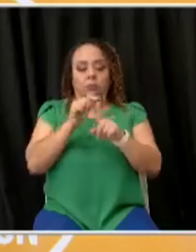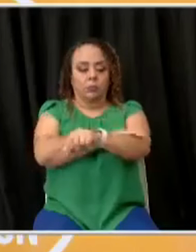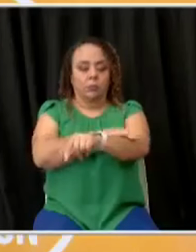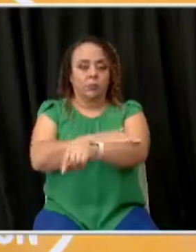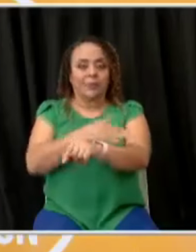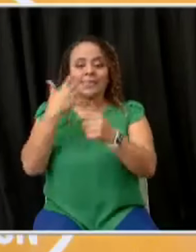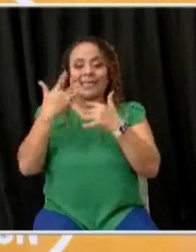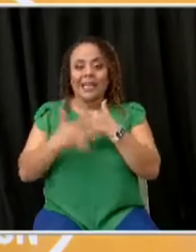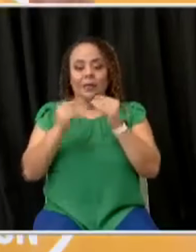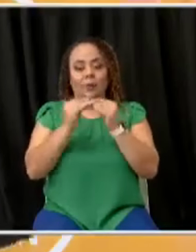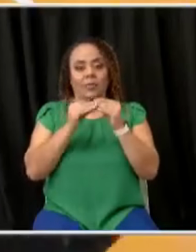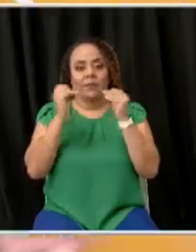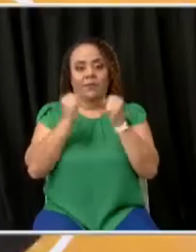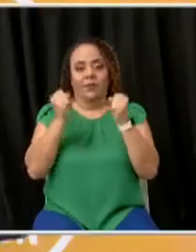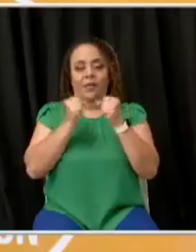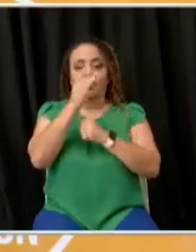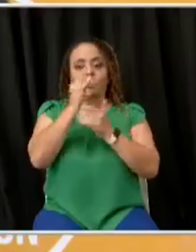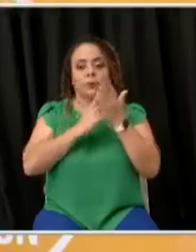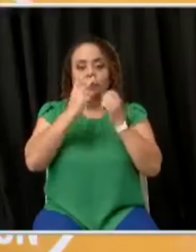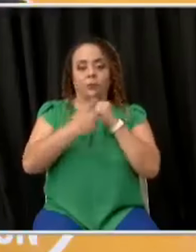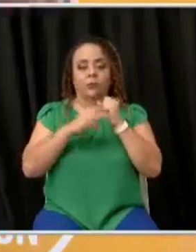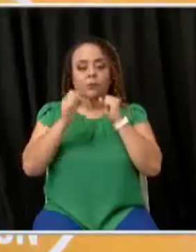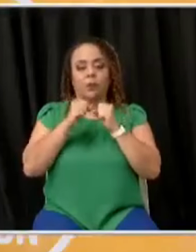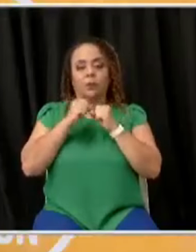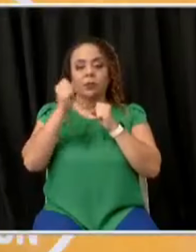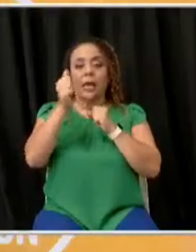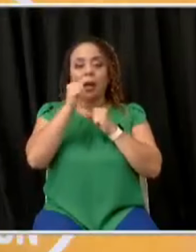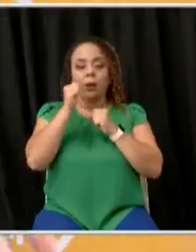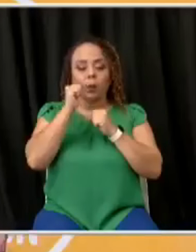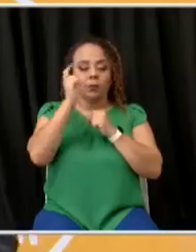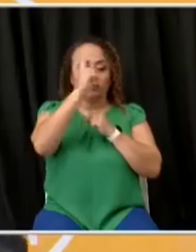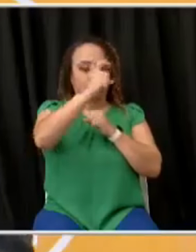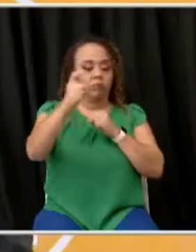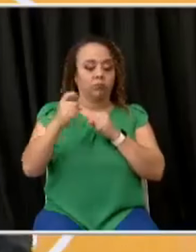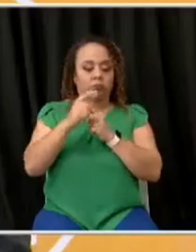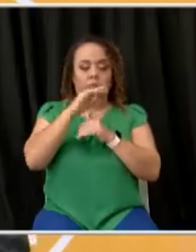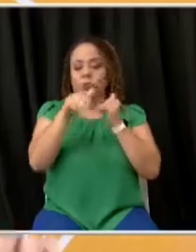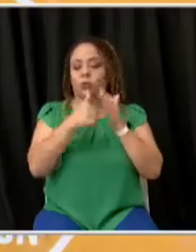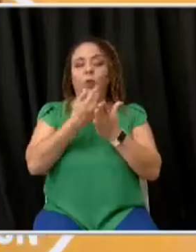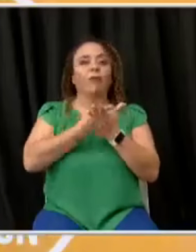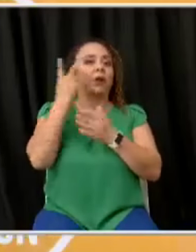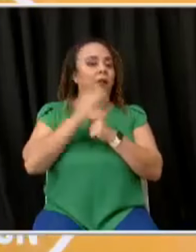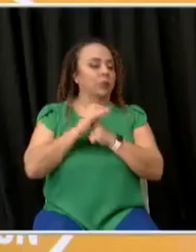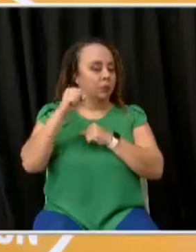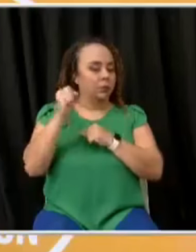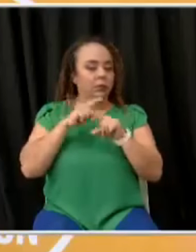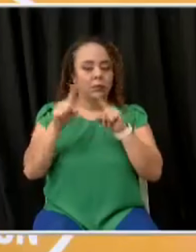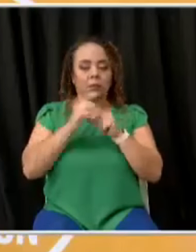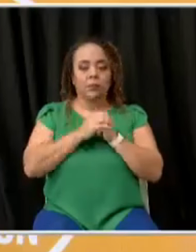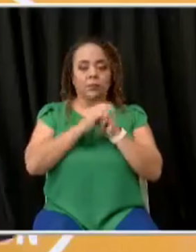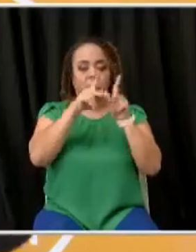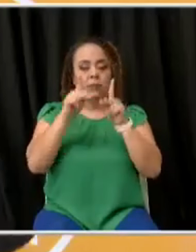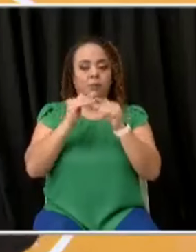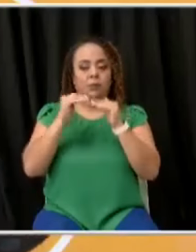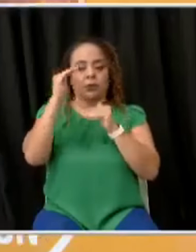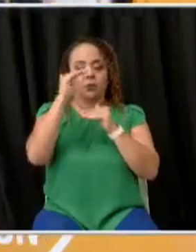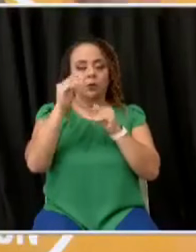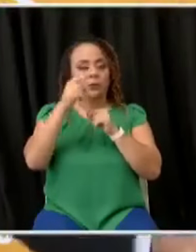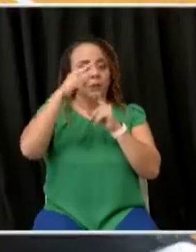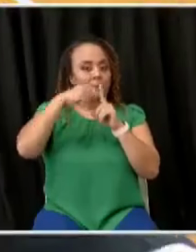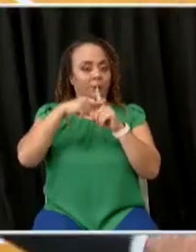va a meter más fría. Hay veces podemos mojarlo, rociarlo, todo eso vale. Pero la persona cuando aumentó la